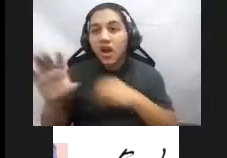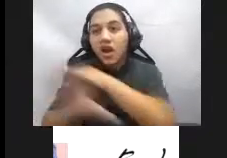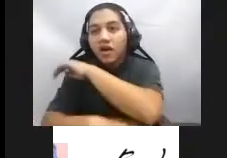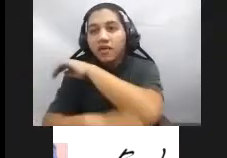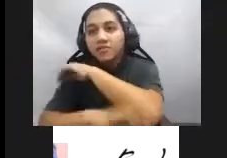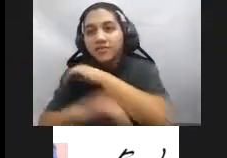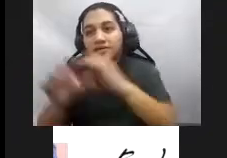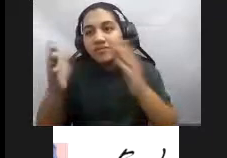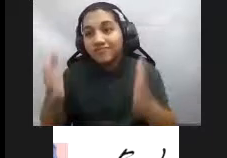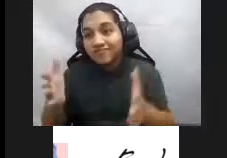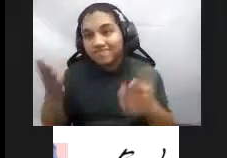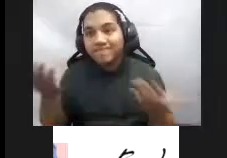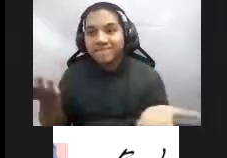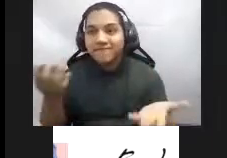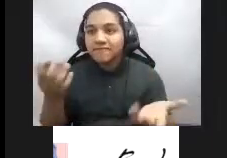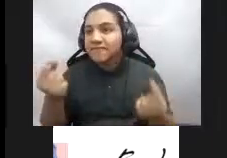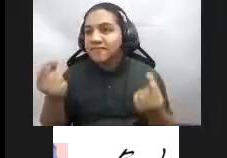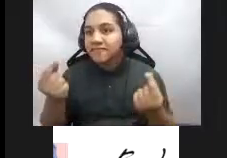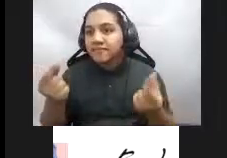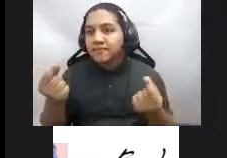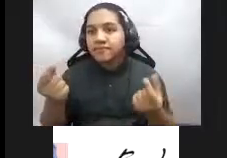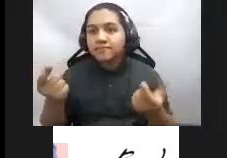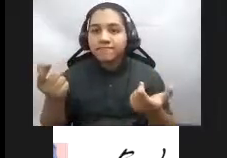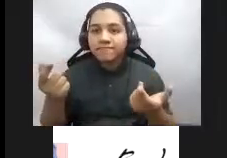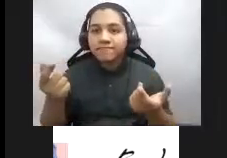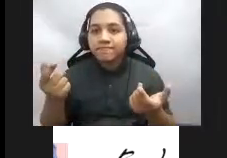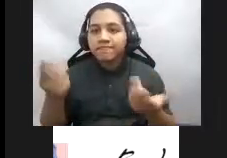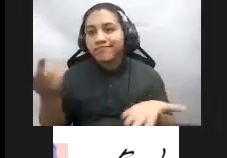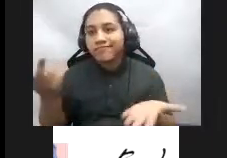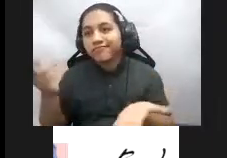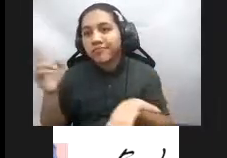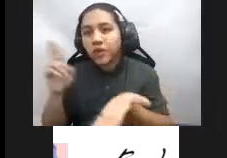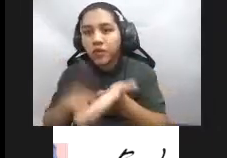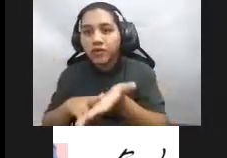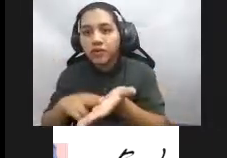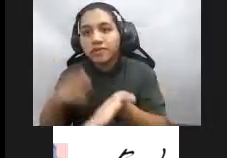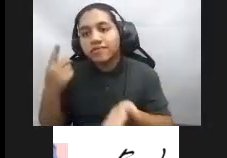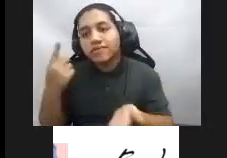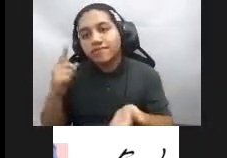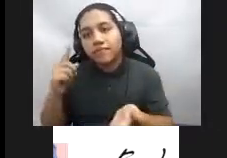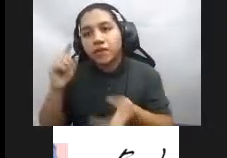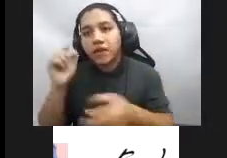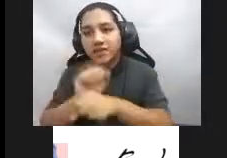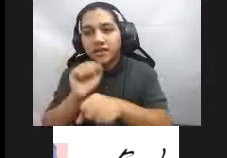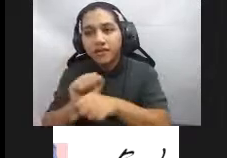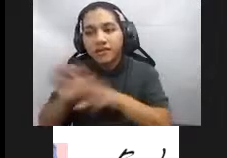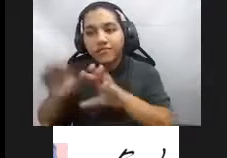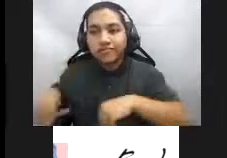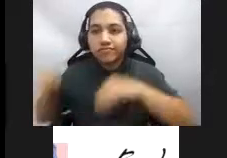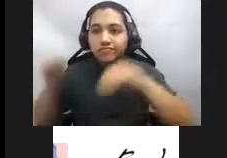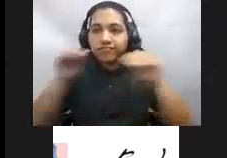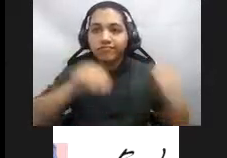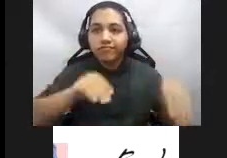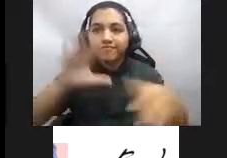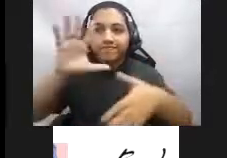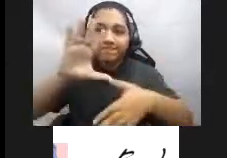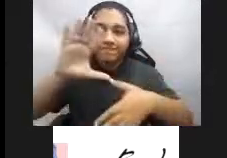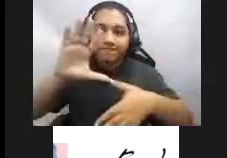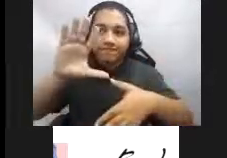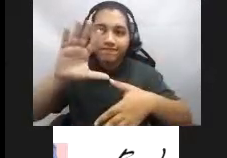opción que firmar contratos para trabajar en América. Ahí viene lo